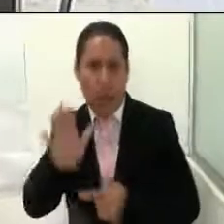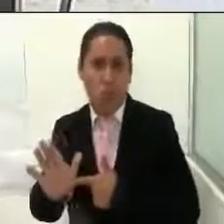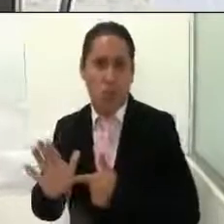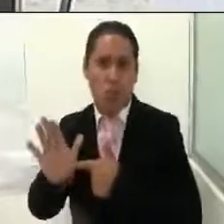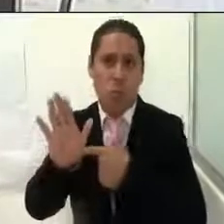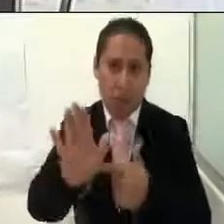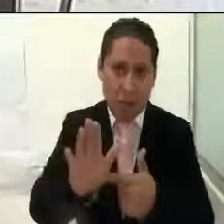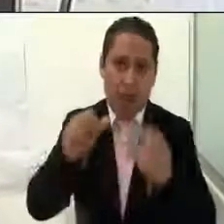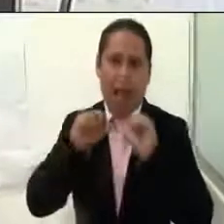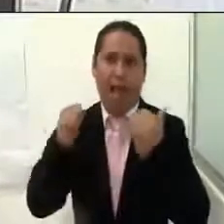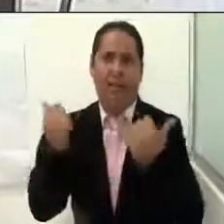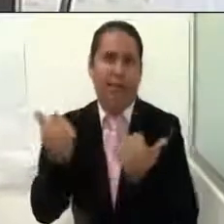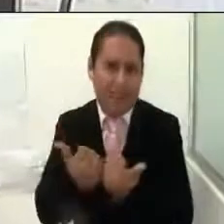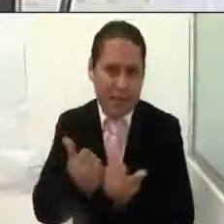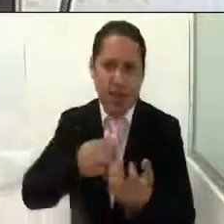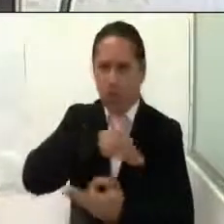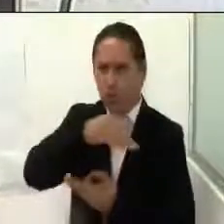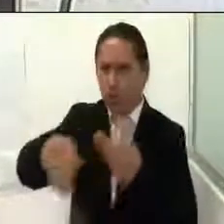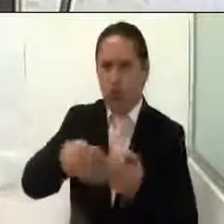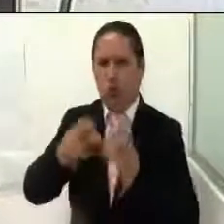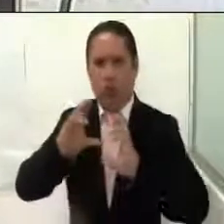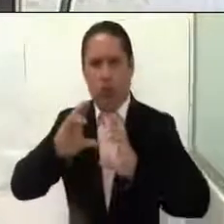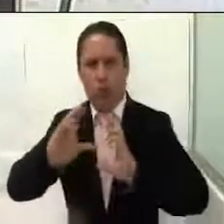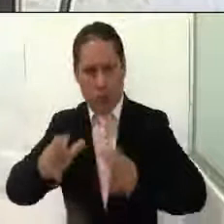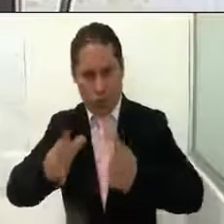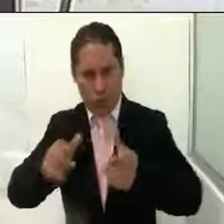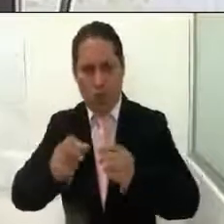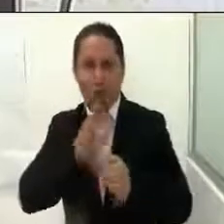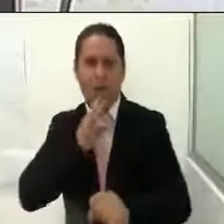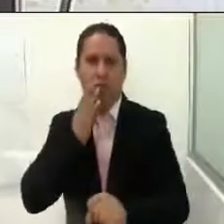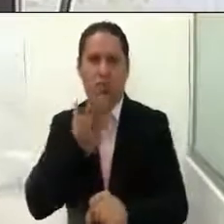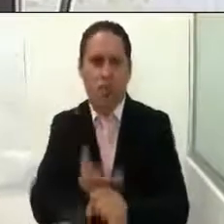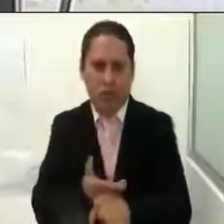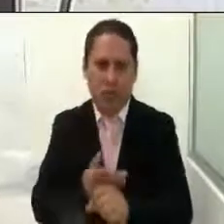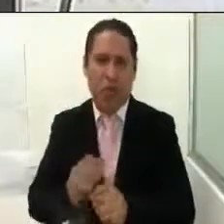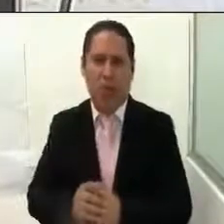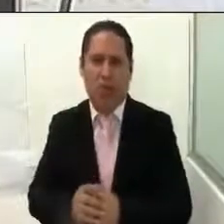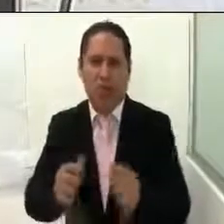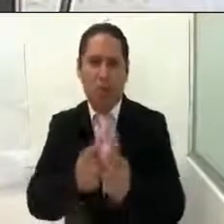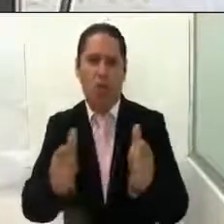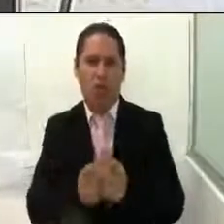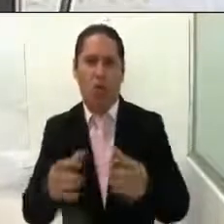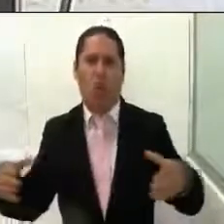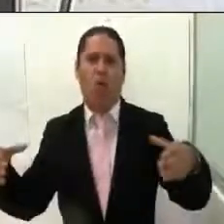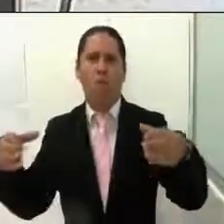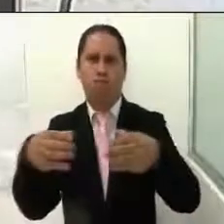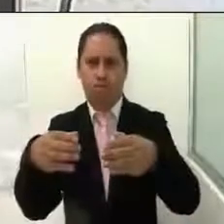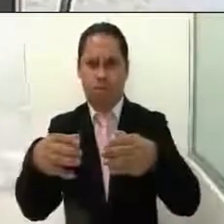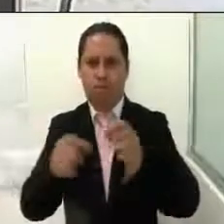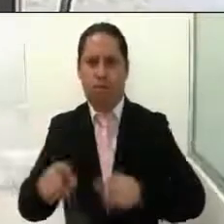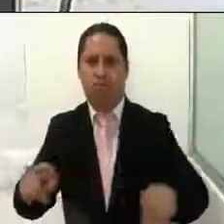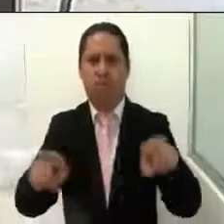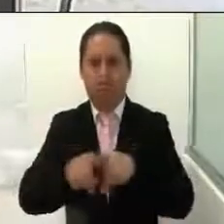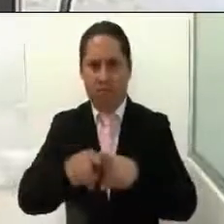civiles en todo chiapas que representan a un sector significativo de la sociedad así como